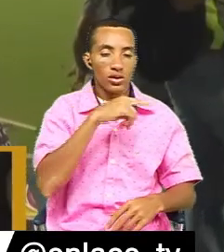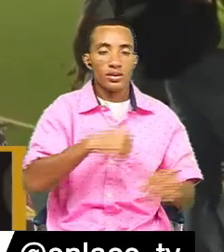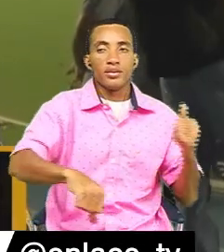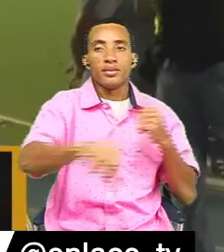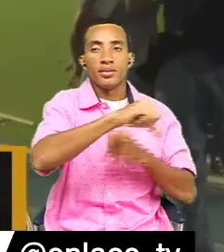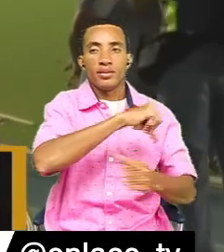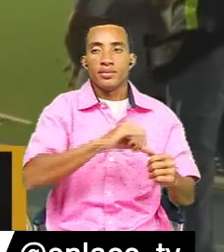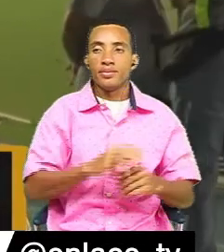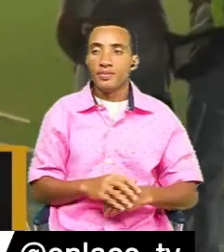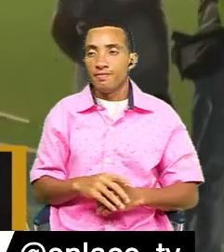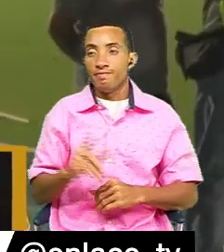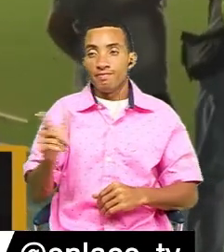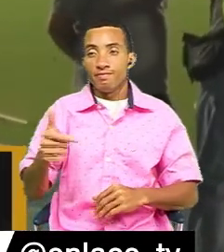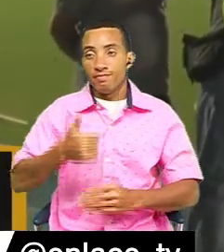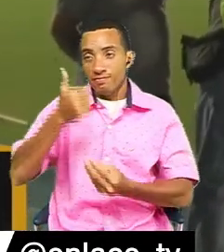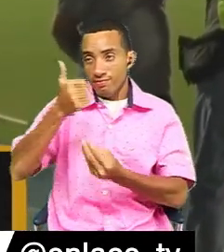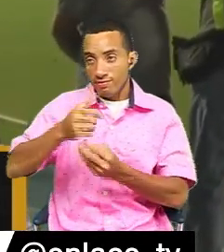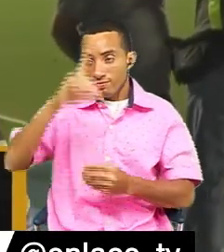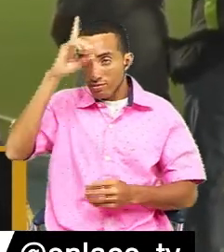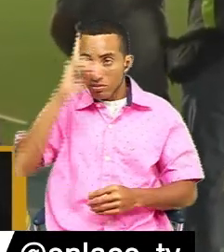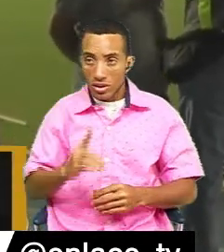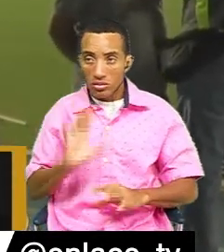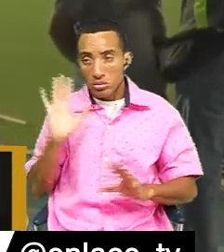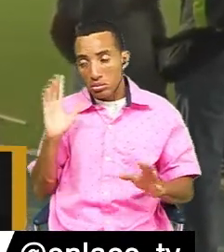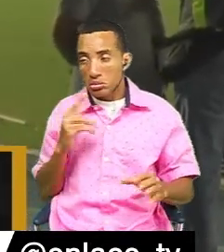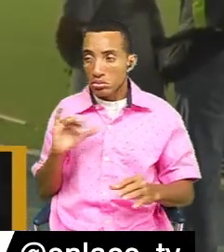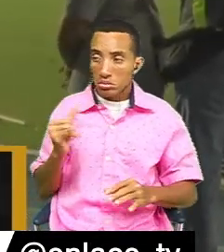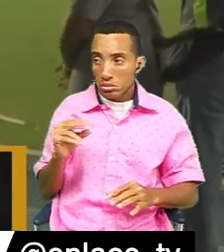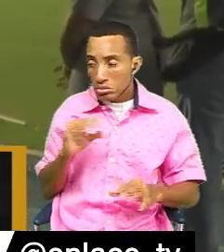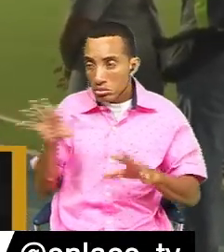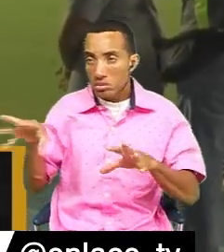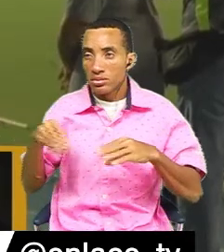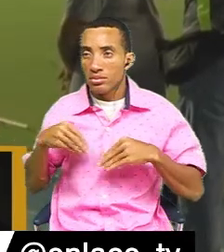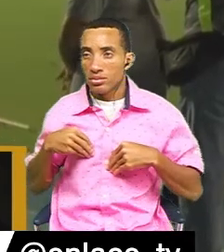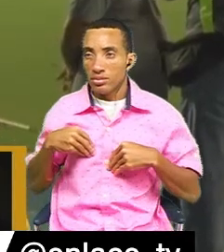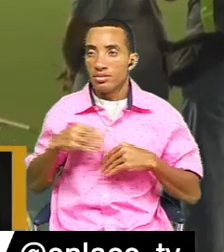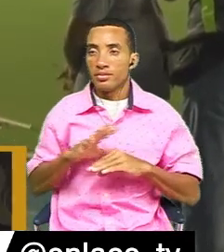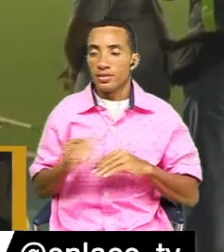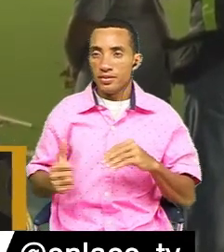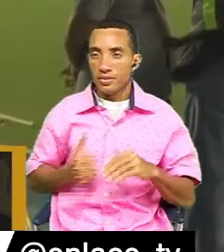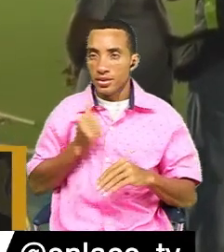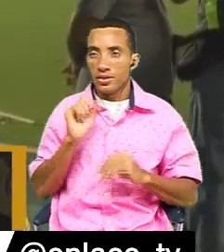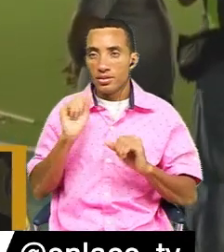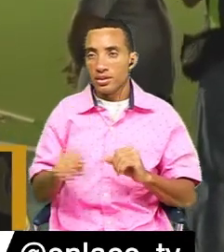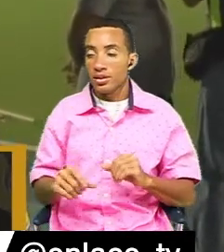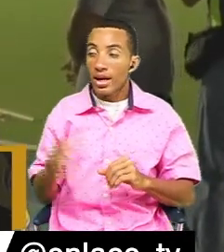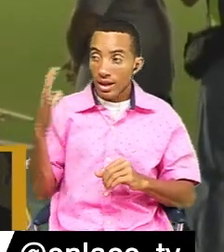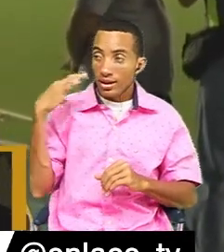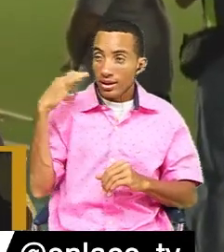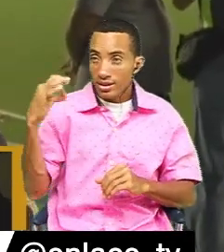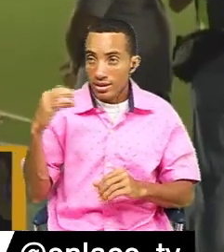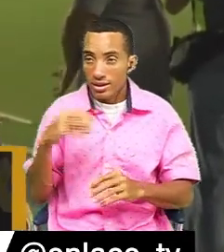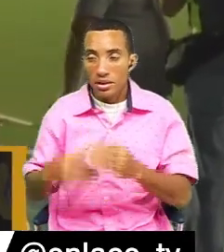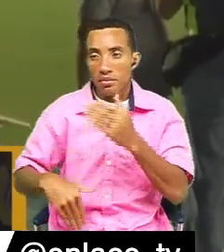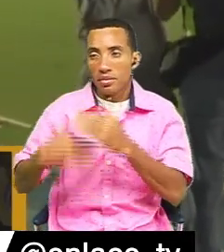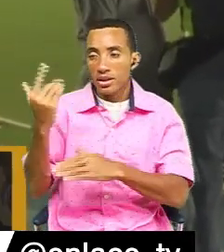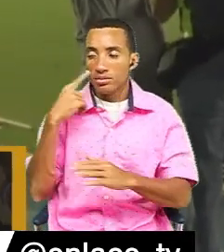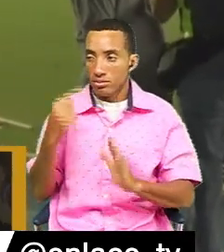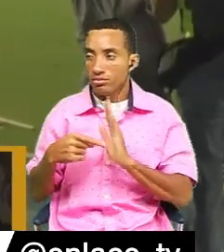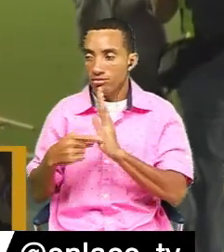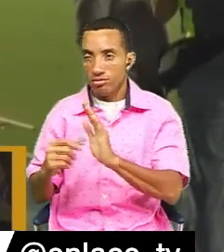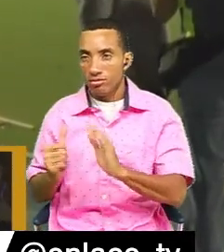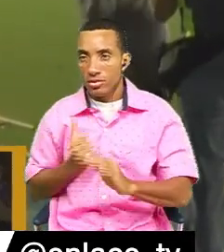las decisiones del profe, lo que él decida lo aceptaré y si me toca tratar de aprovecharlo al máximo. Creo que en los momentos que me ha dado la oportunidad le he mostrado y he